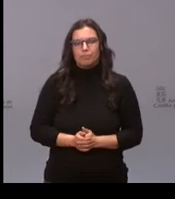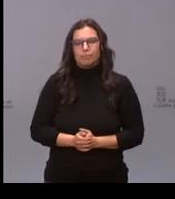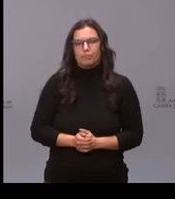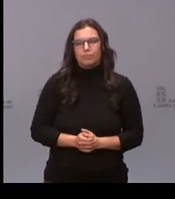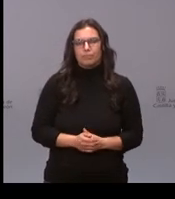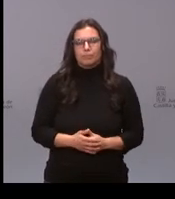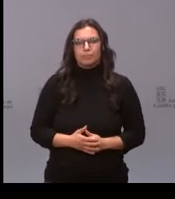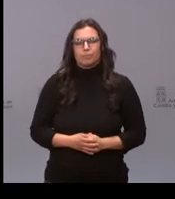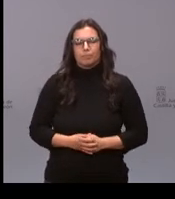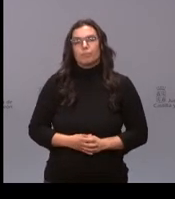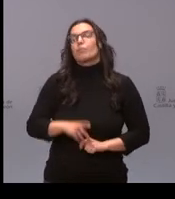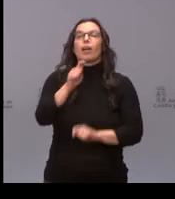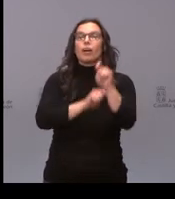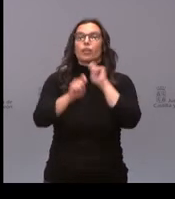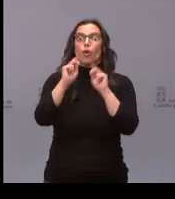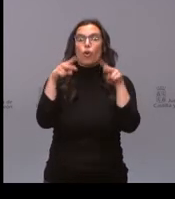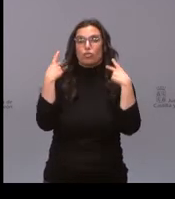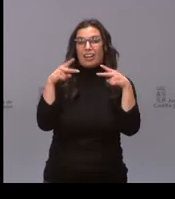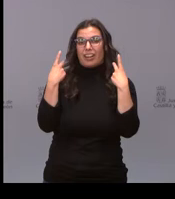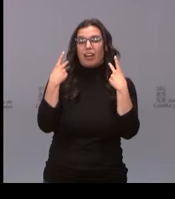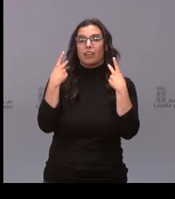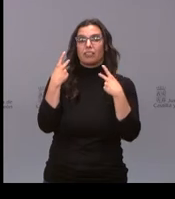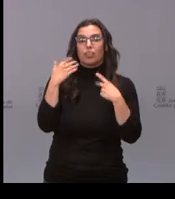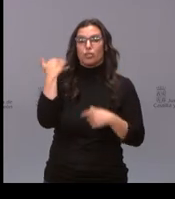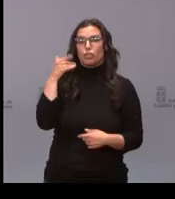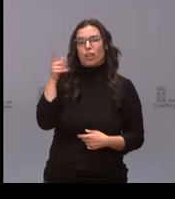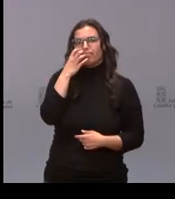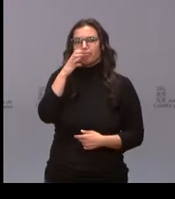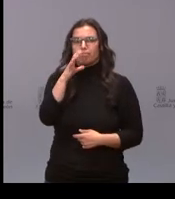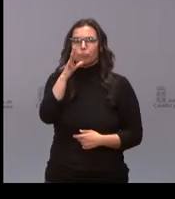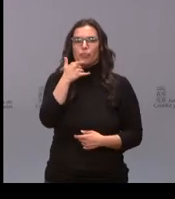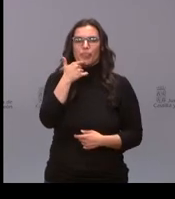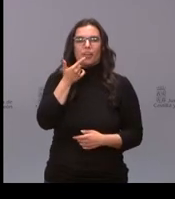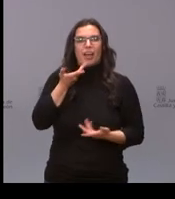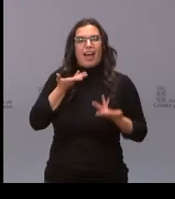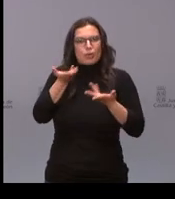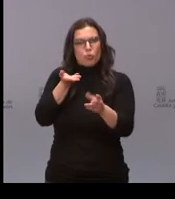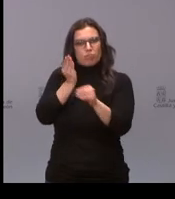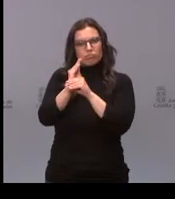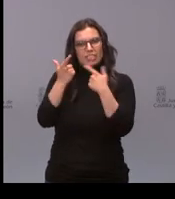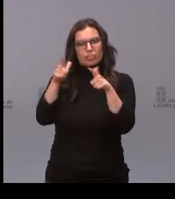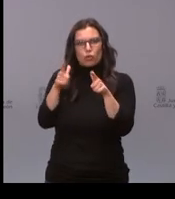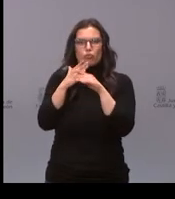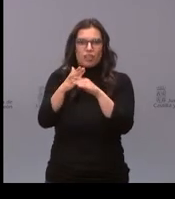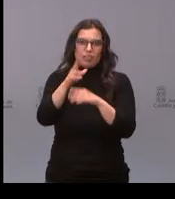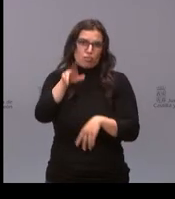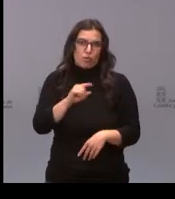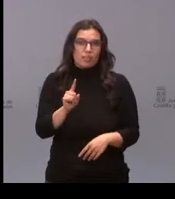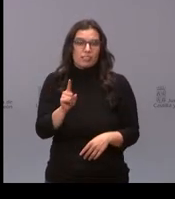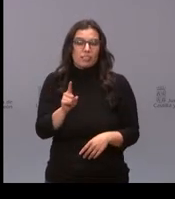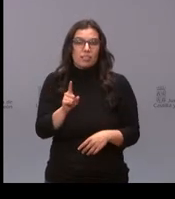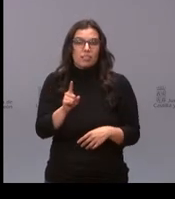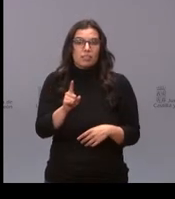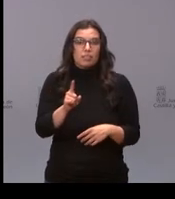La Asociación de Hostelería de Soria se ha quejado de que las ayudas al sector no son suficientes.